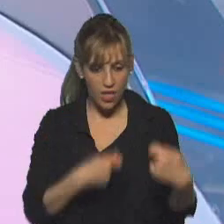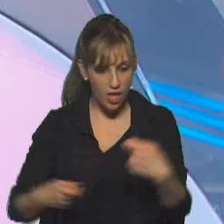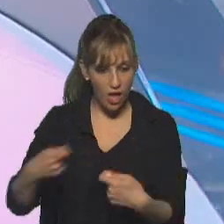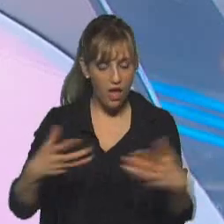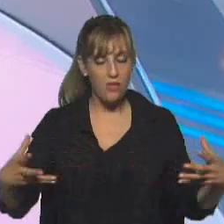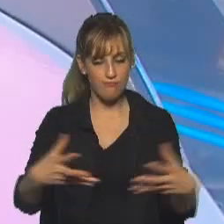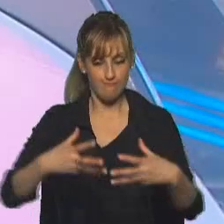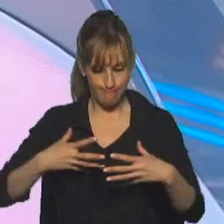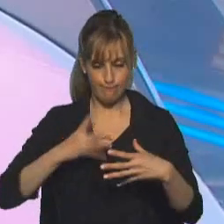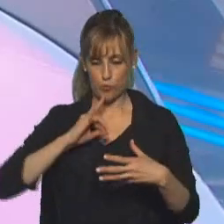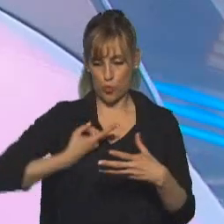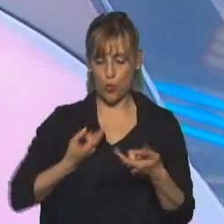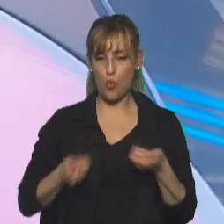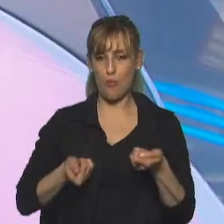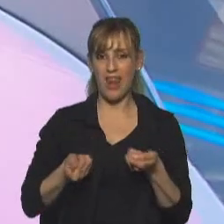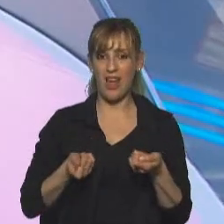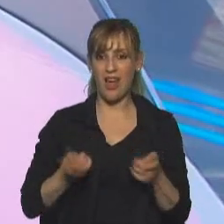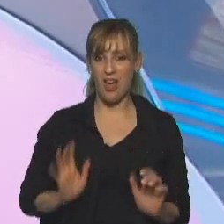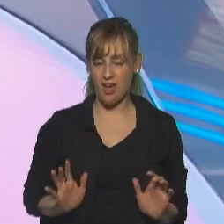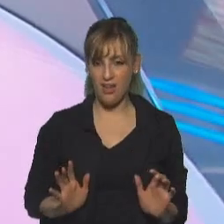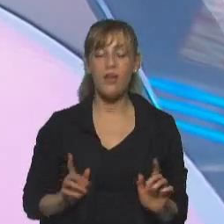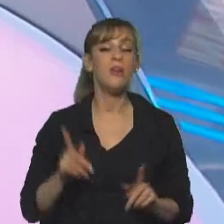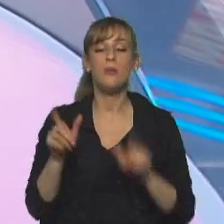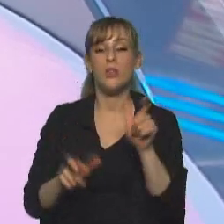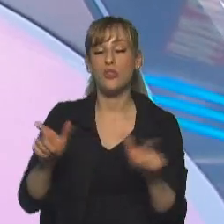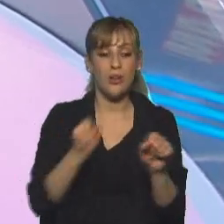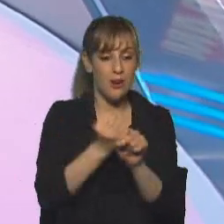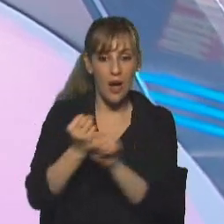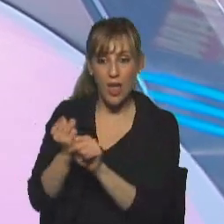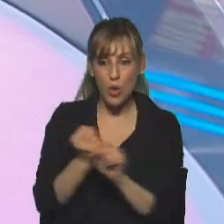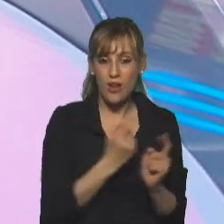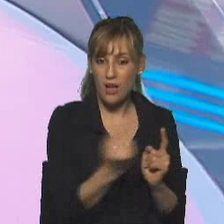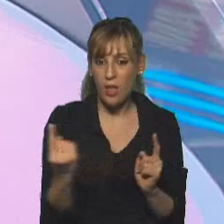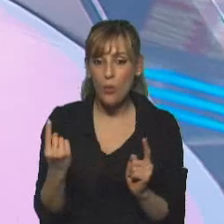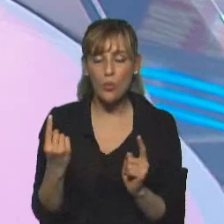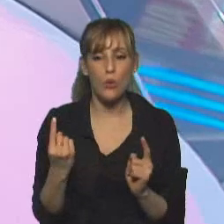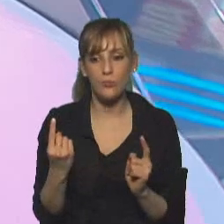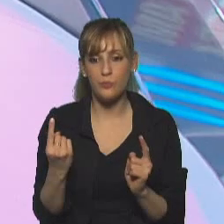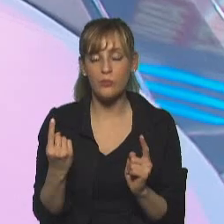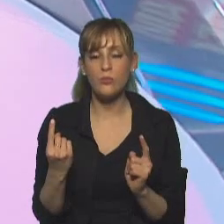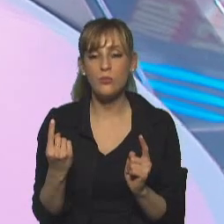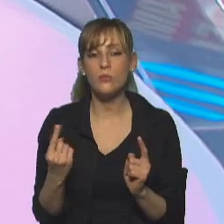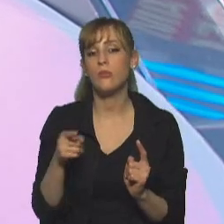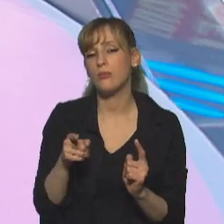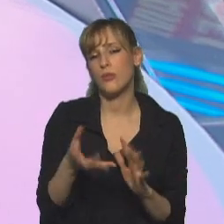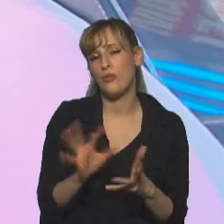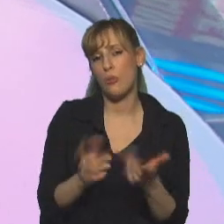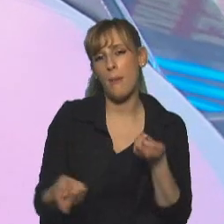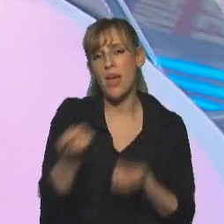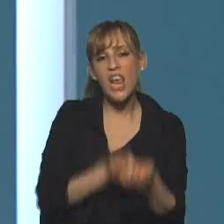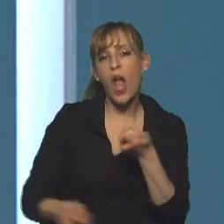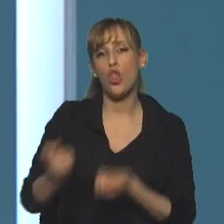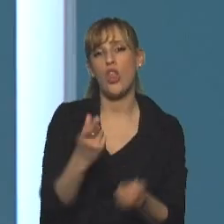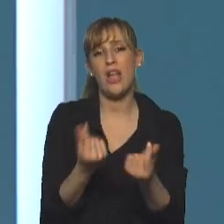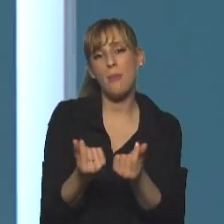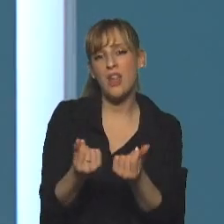inversiones, van a seguir apostando los fondos de los trabajadores en esta ruleta del mercado de capitales, ¿no? En los últimos